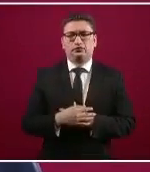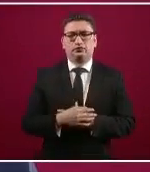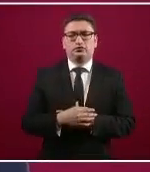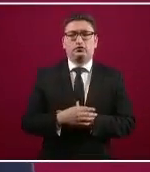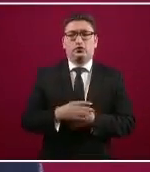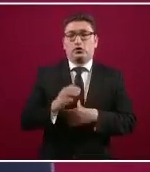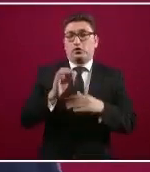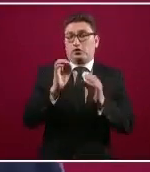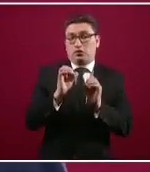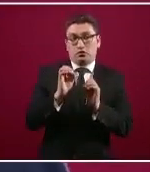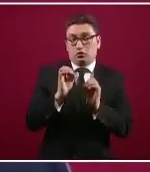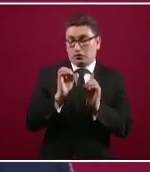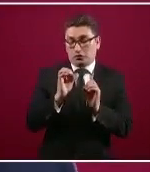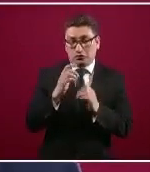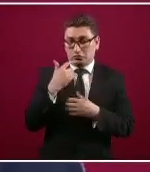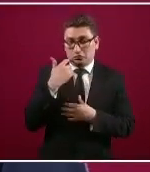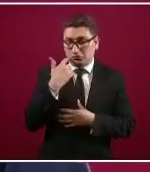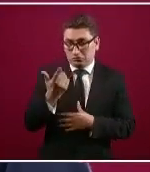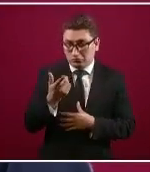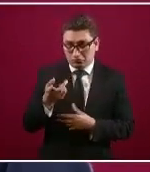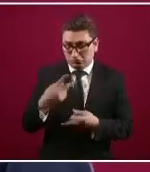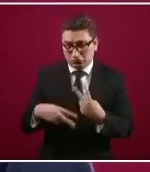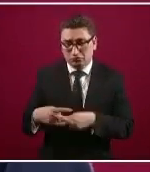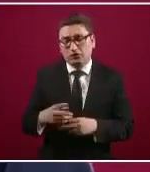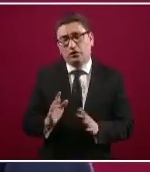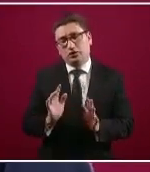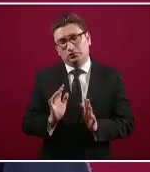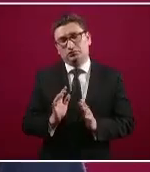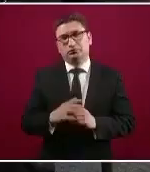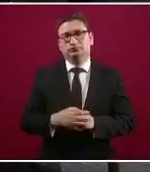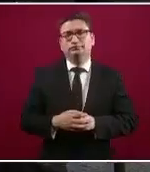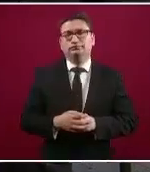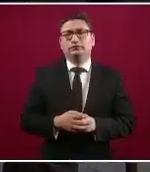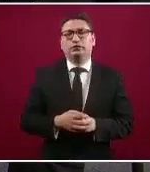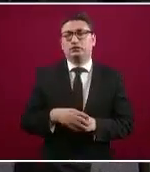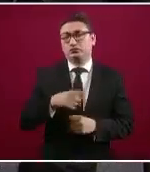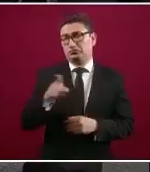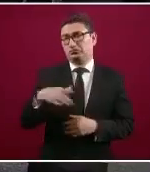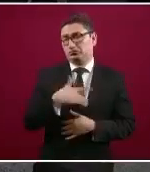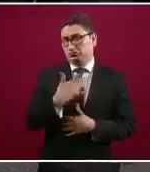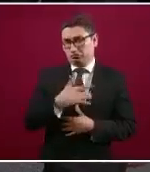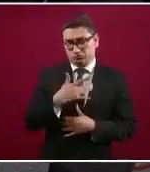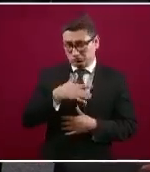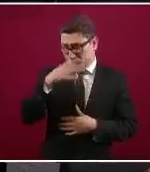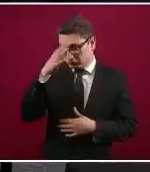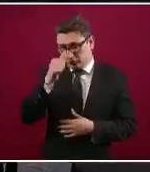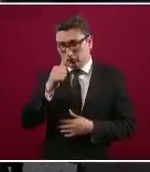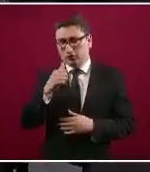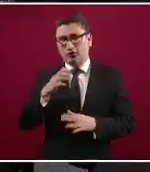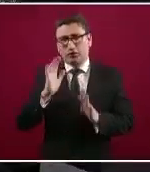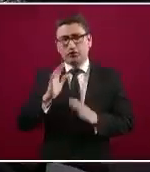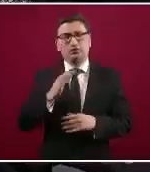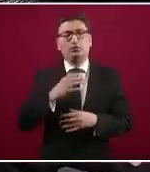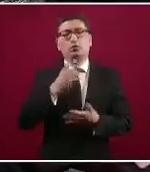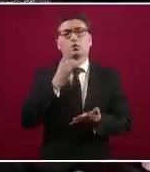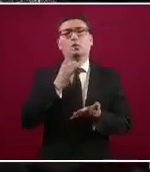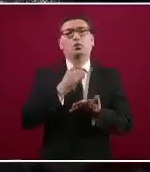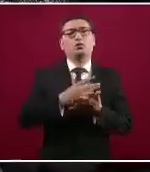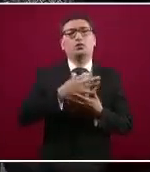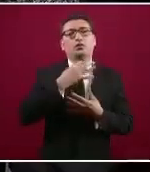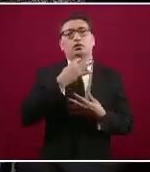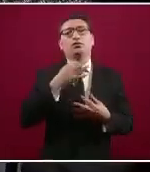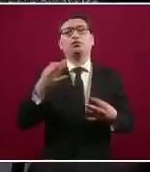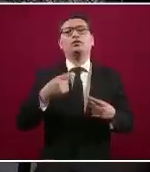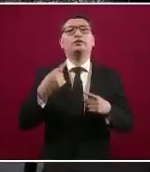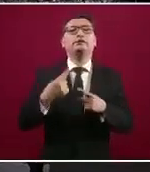o si no quieren asistir y están de acuerdo, nada más dar a conocer qué